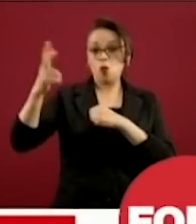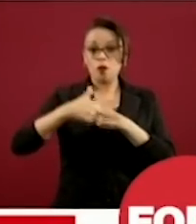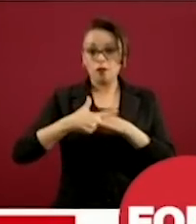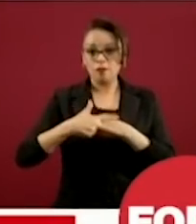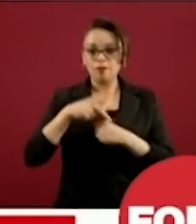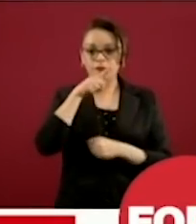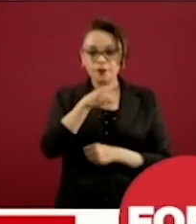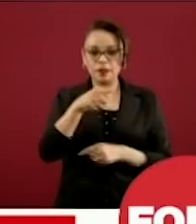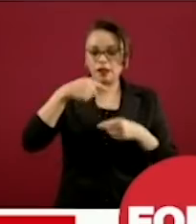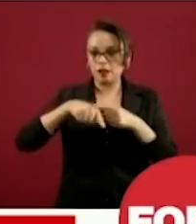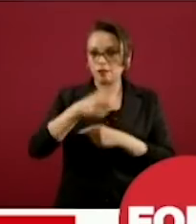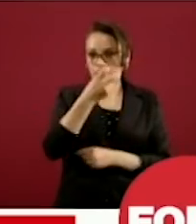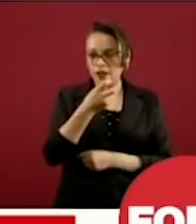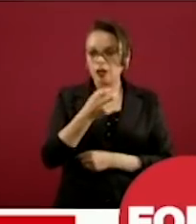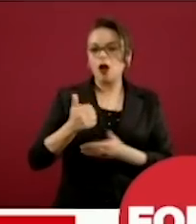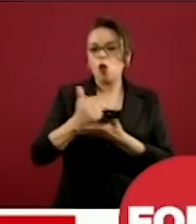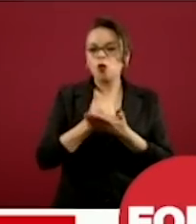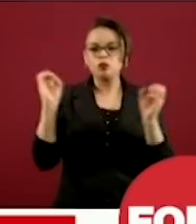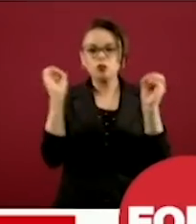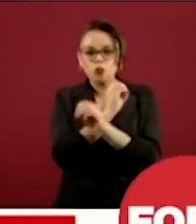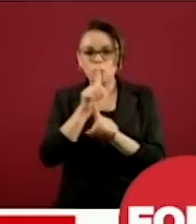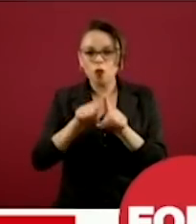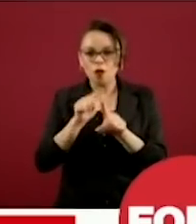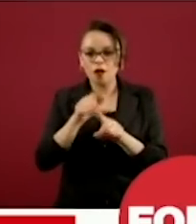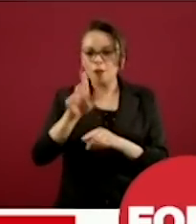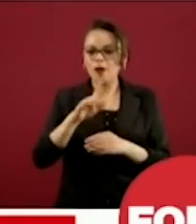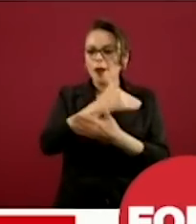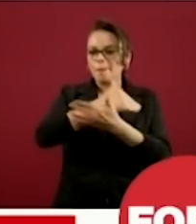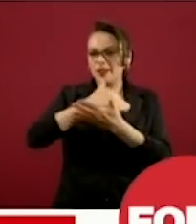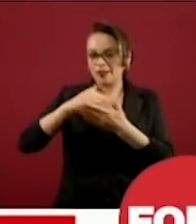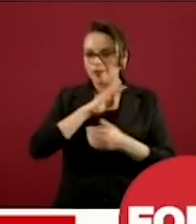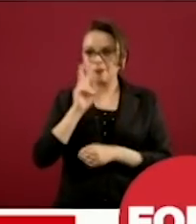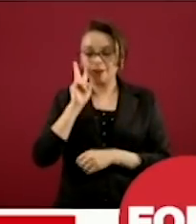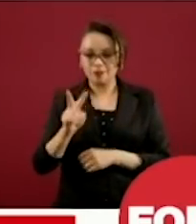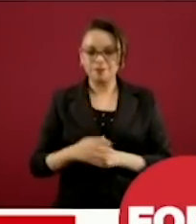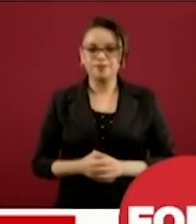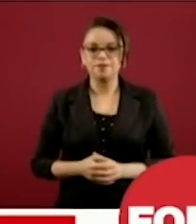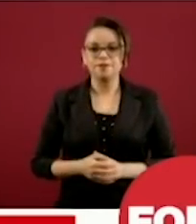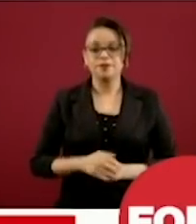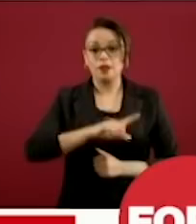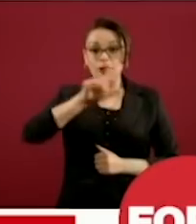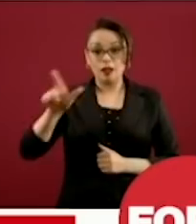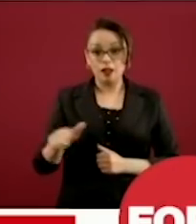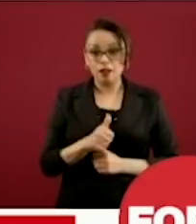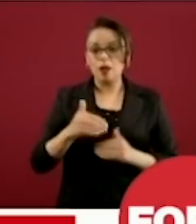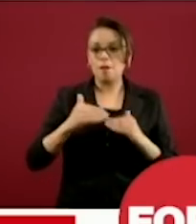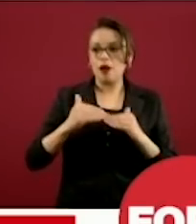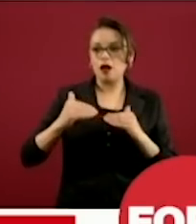es la de color azul oscuro que está en el medio, empezó a tomar relevancia a medida que pasaba el